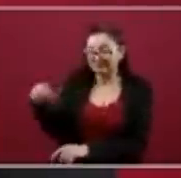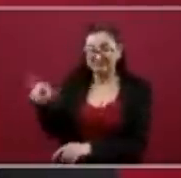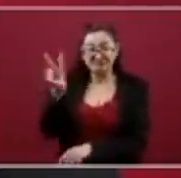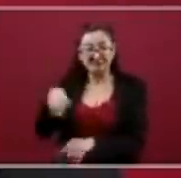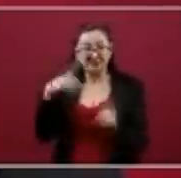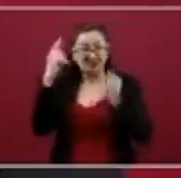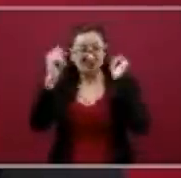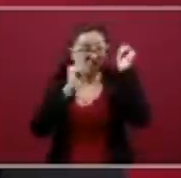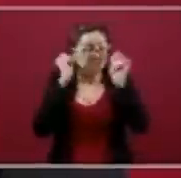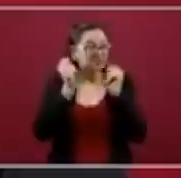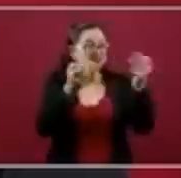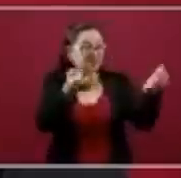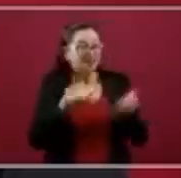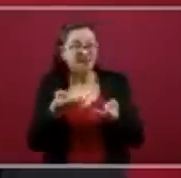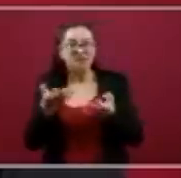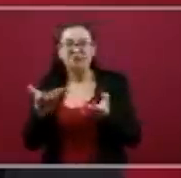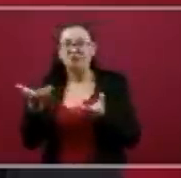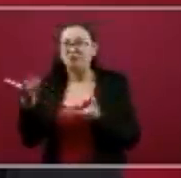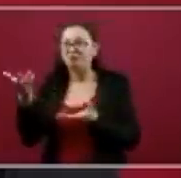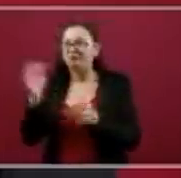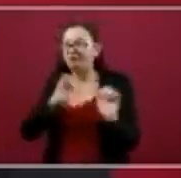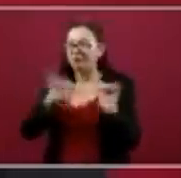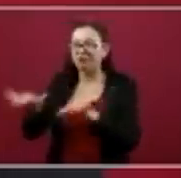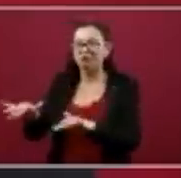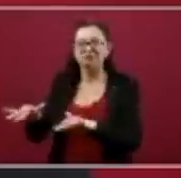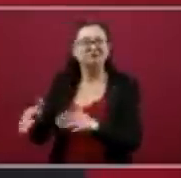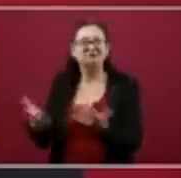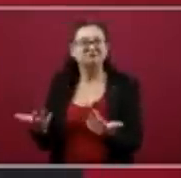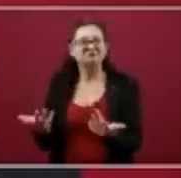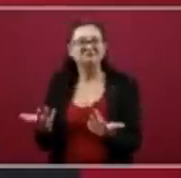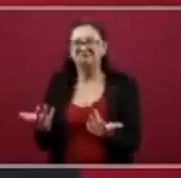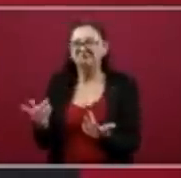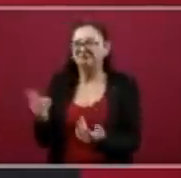turístico. Pero no les importaba eso.